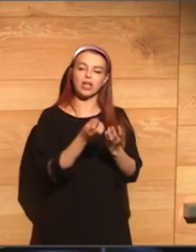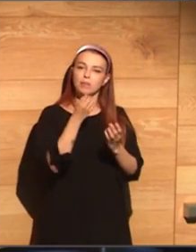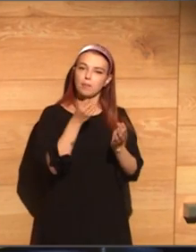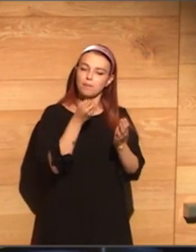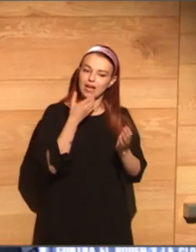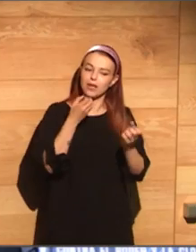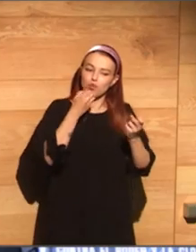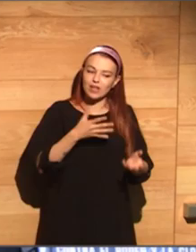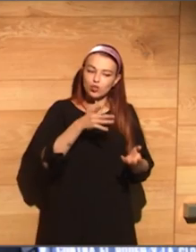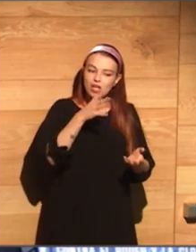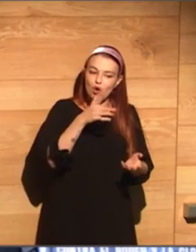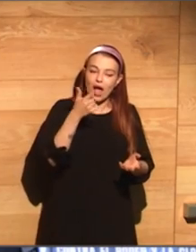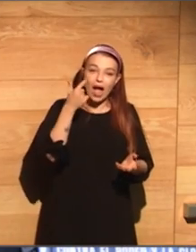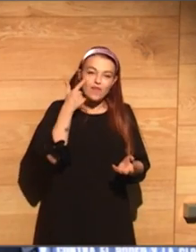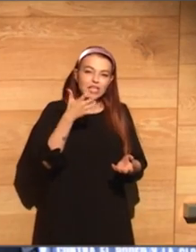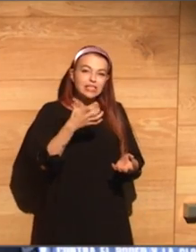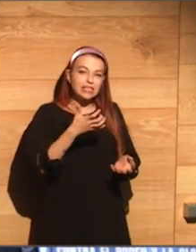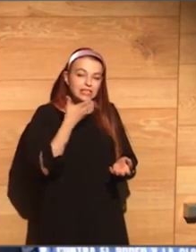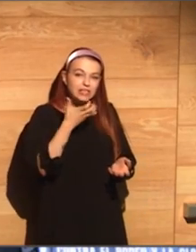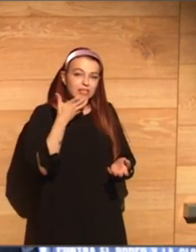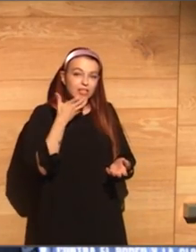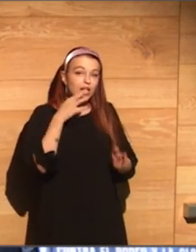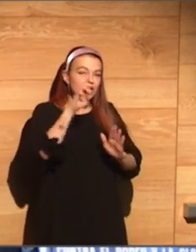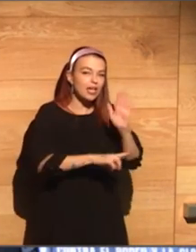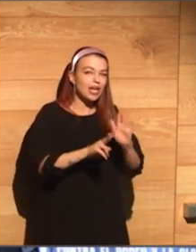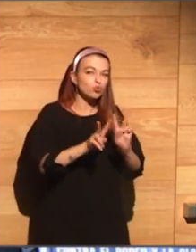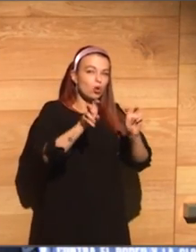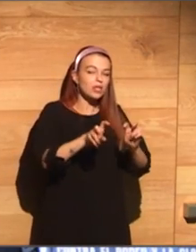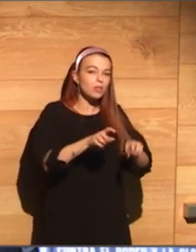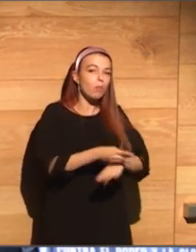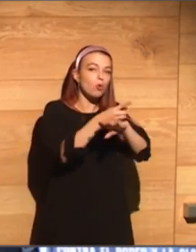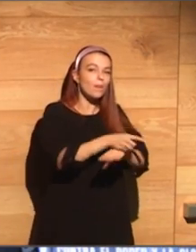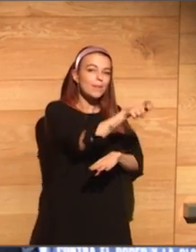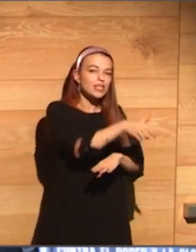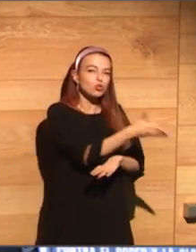las gallinitas lo que hacen cuando se les imponen reglas nuevas, del mismo modo que en la próxima